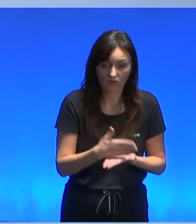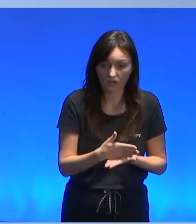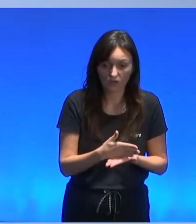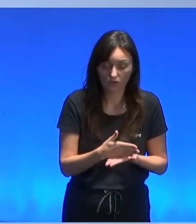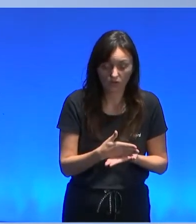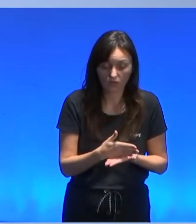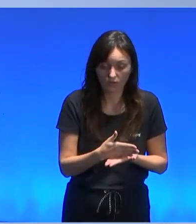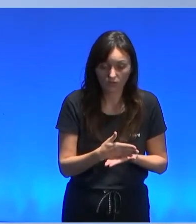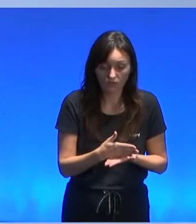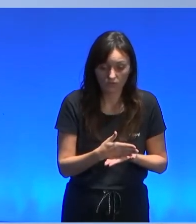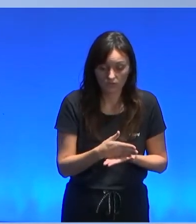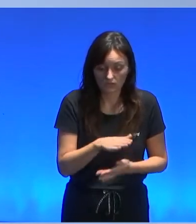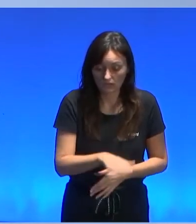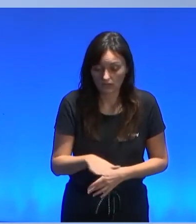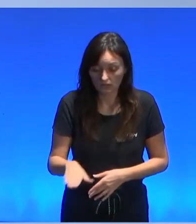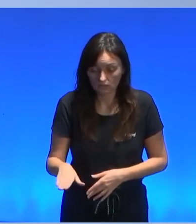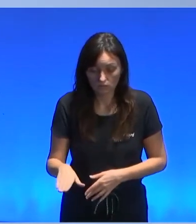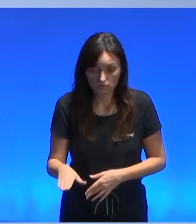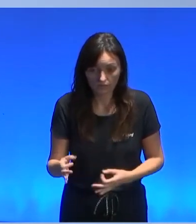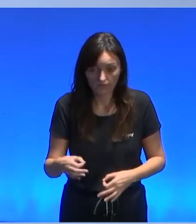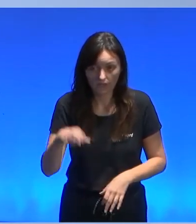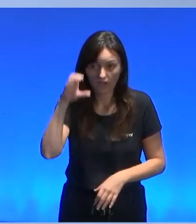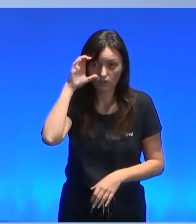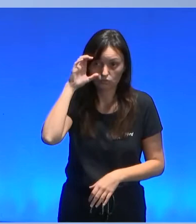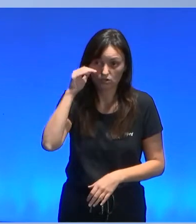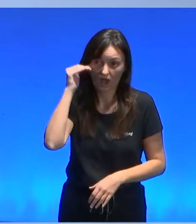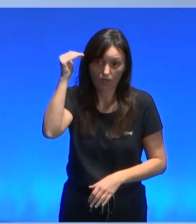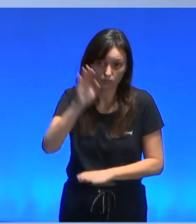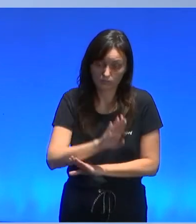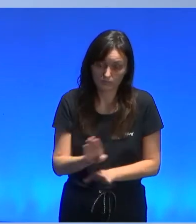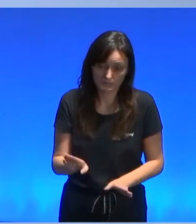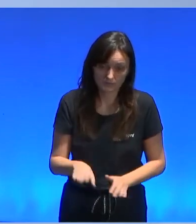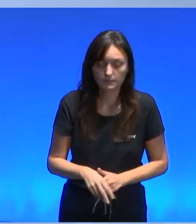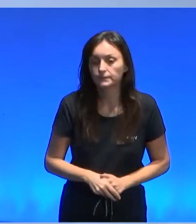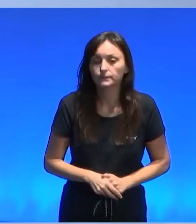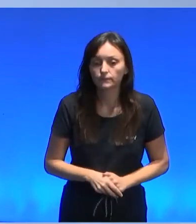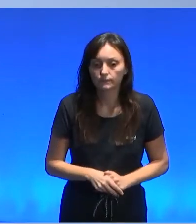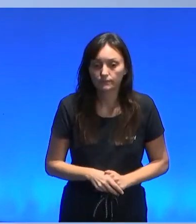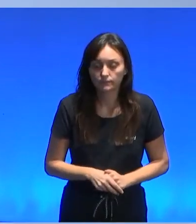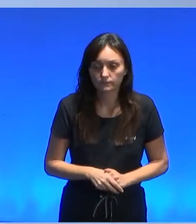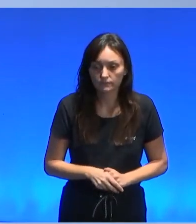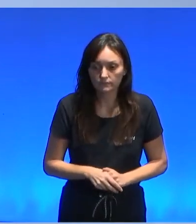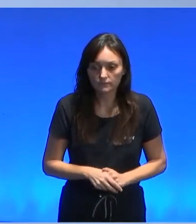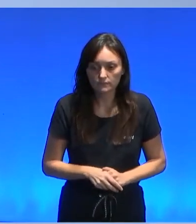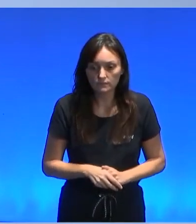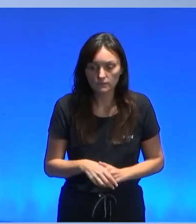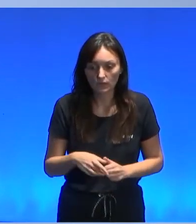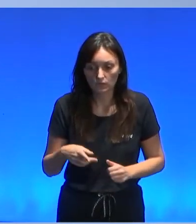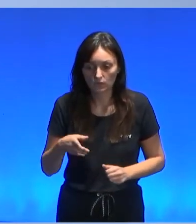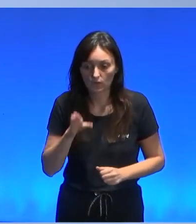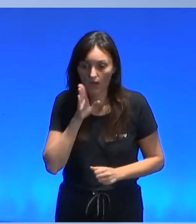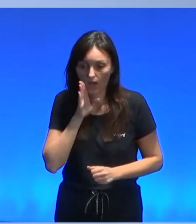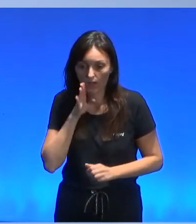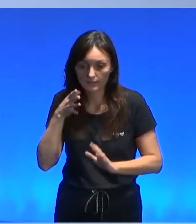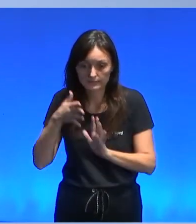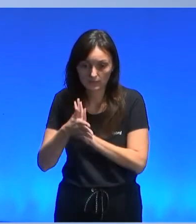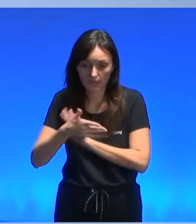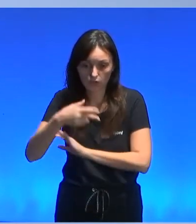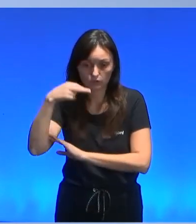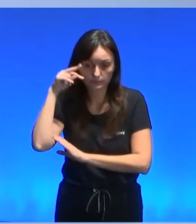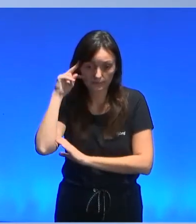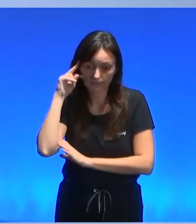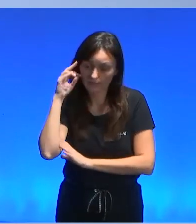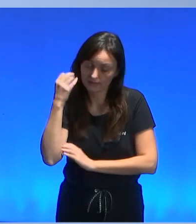donde son los niños que escuchan los adultos. Mientras que toda la experiencia que estoy comentando es